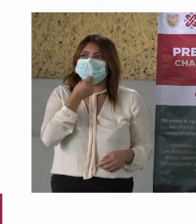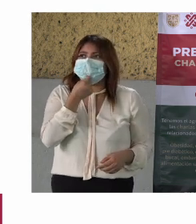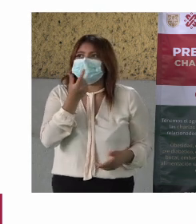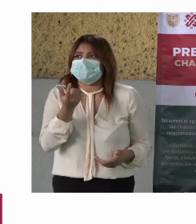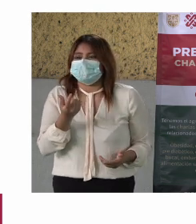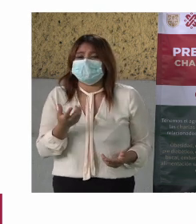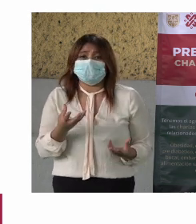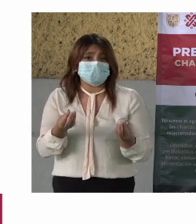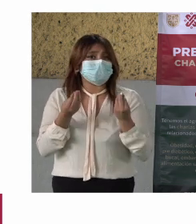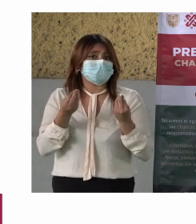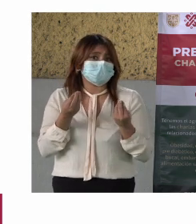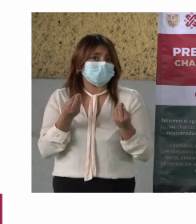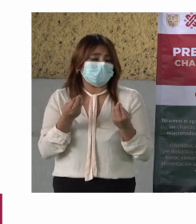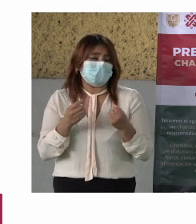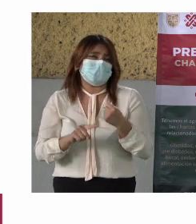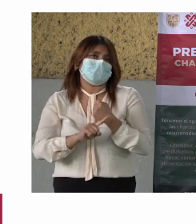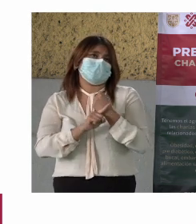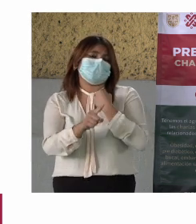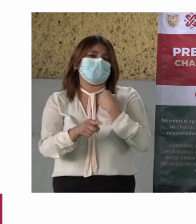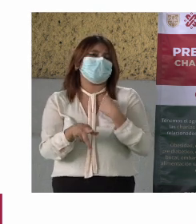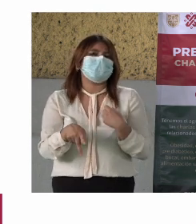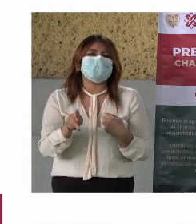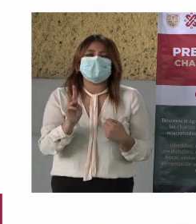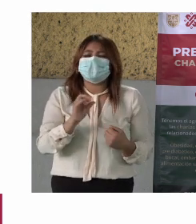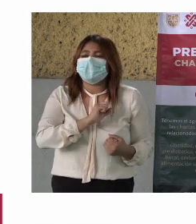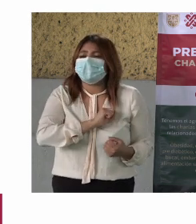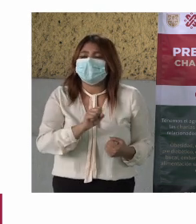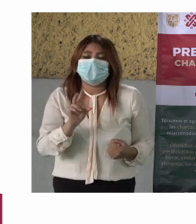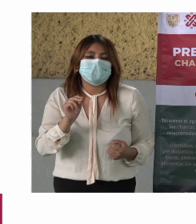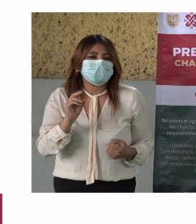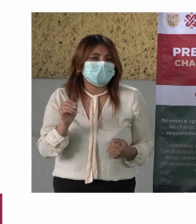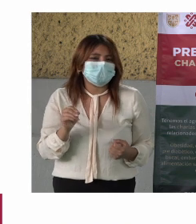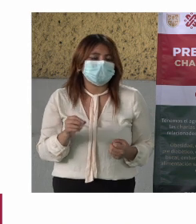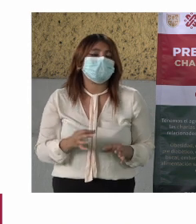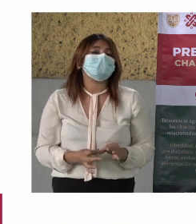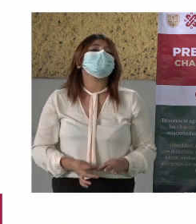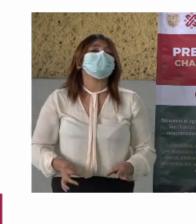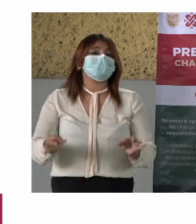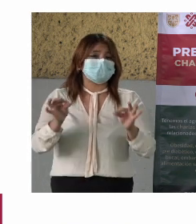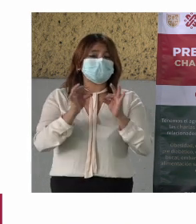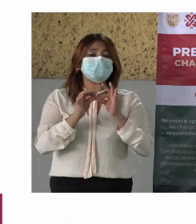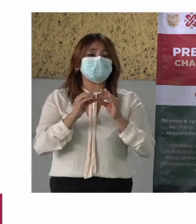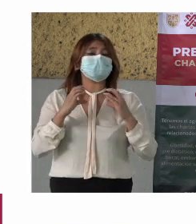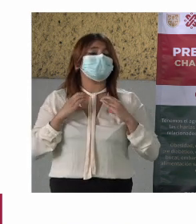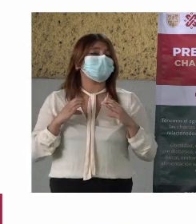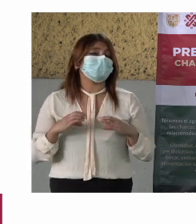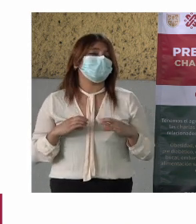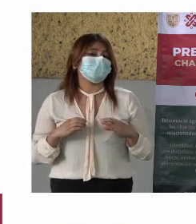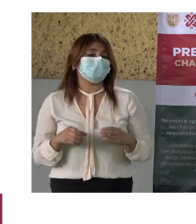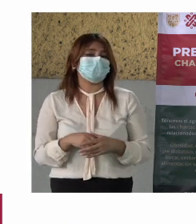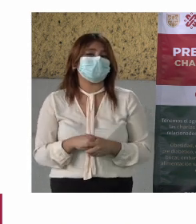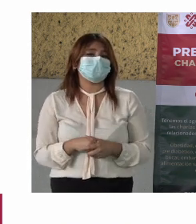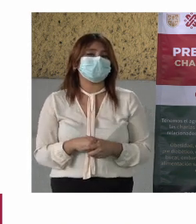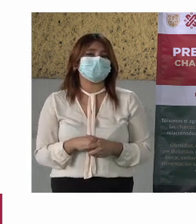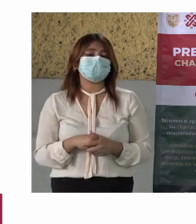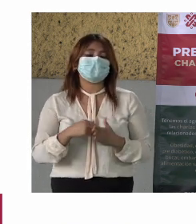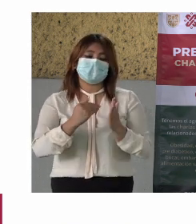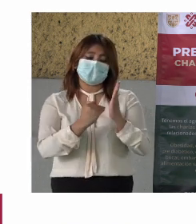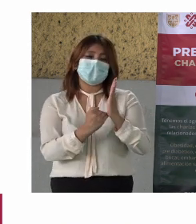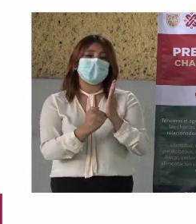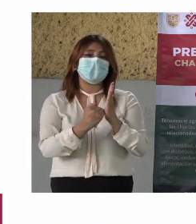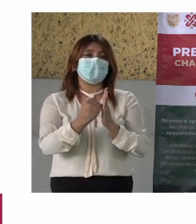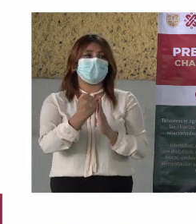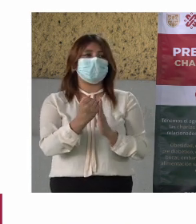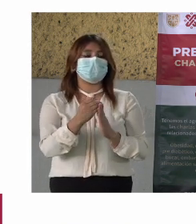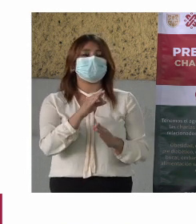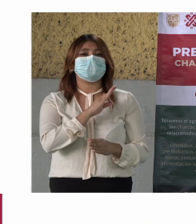así. La insulina que todos secretamos tiene efectos muy importantes en el metabolismo. Entre ellos, obviamente, aumenta la